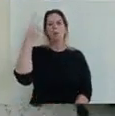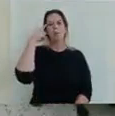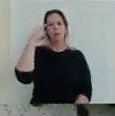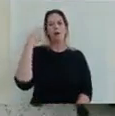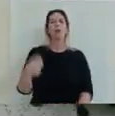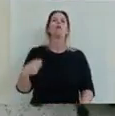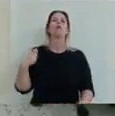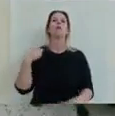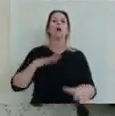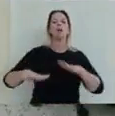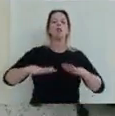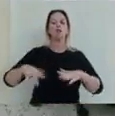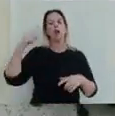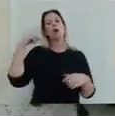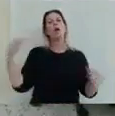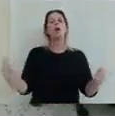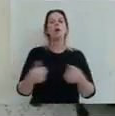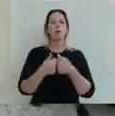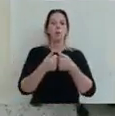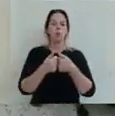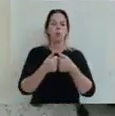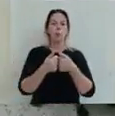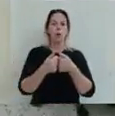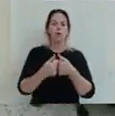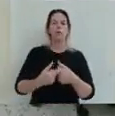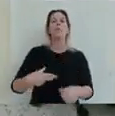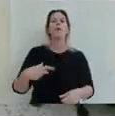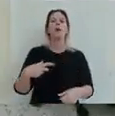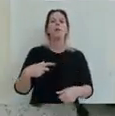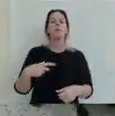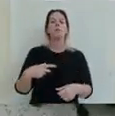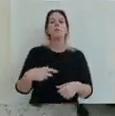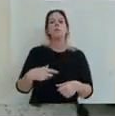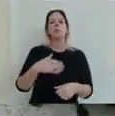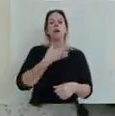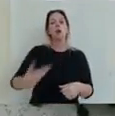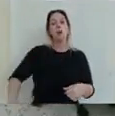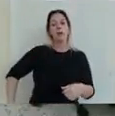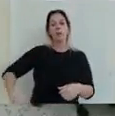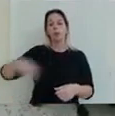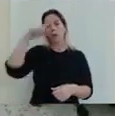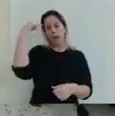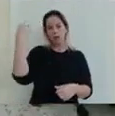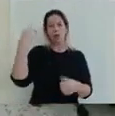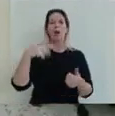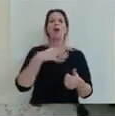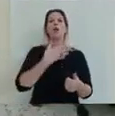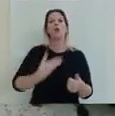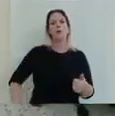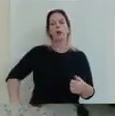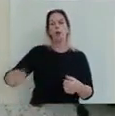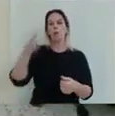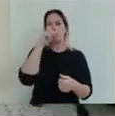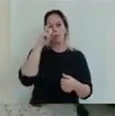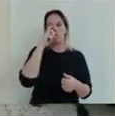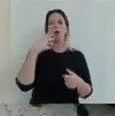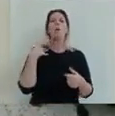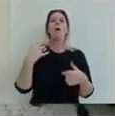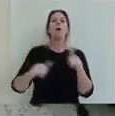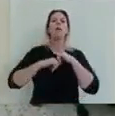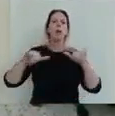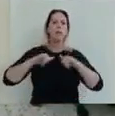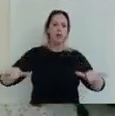de Vialidad Nacional y el Ministerio de Educación de la provincia para intensificar las campañas de seguridad vial en la Ruta Nacional número 14.